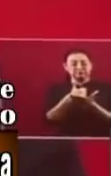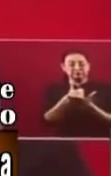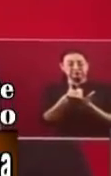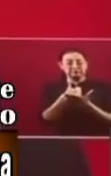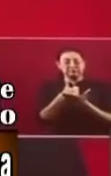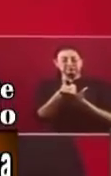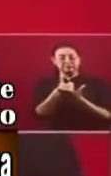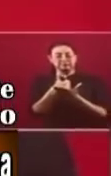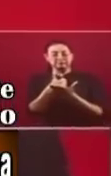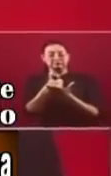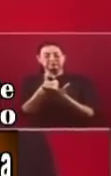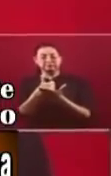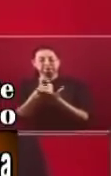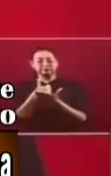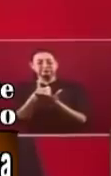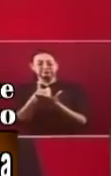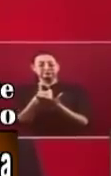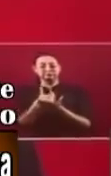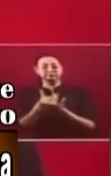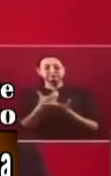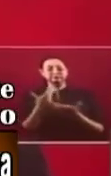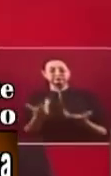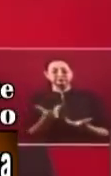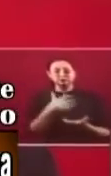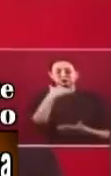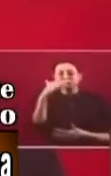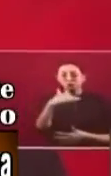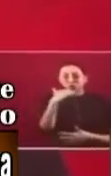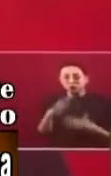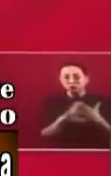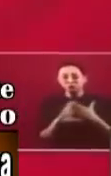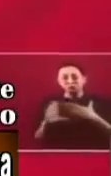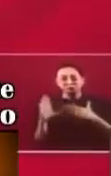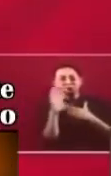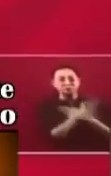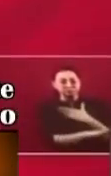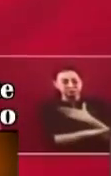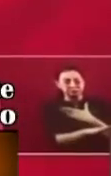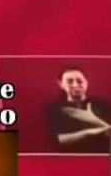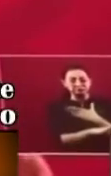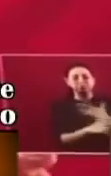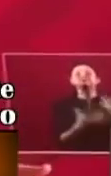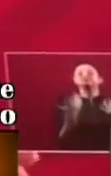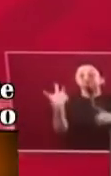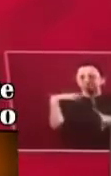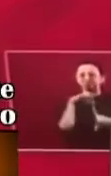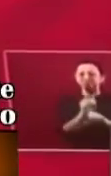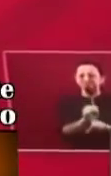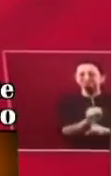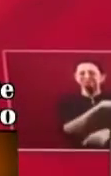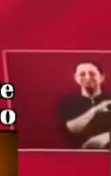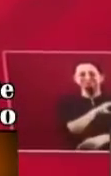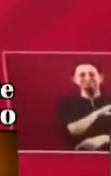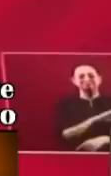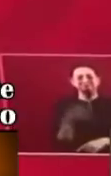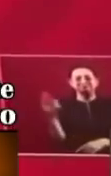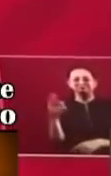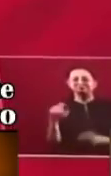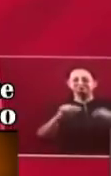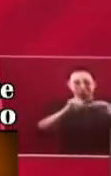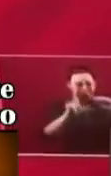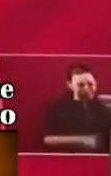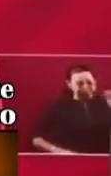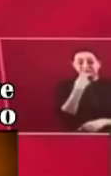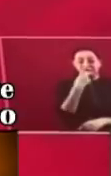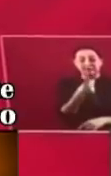para que se acabe la corrupción, se va a lograr el renacimiento